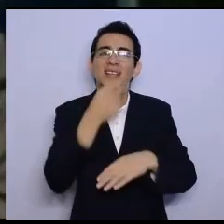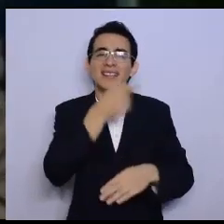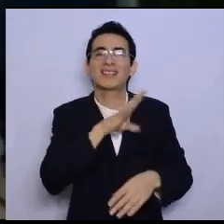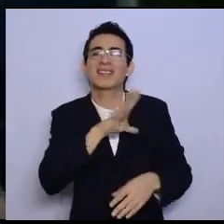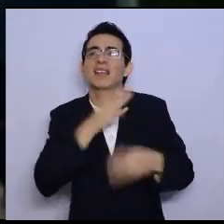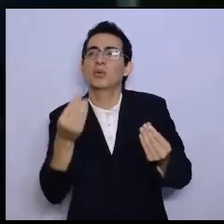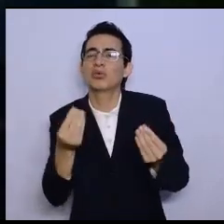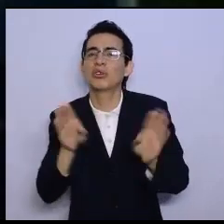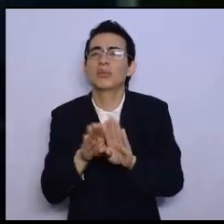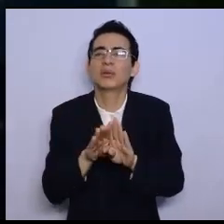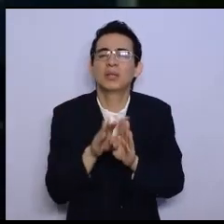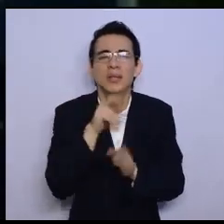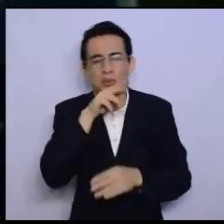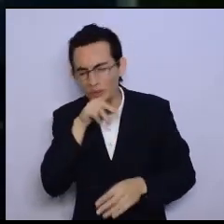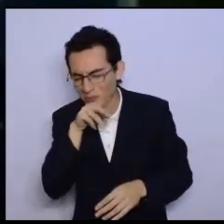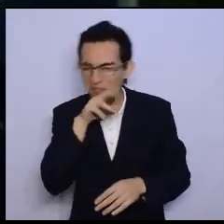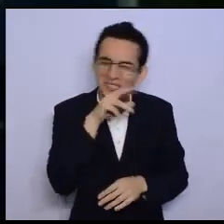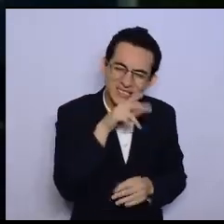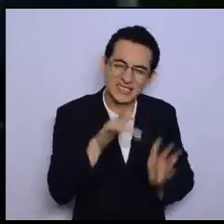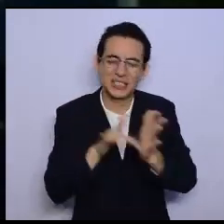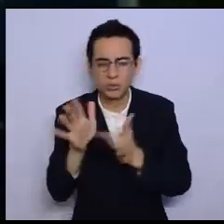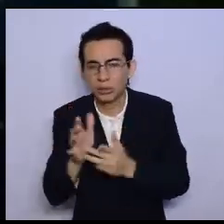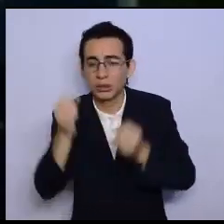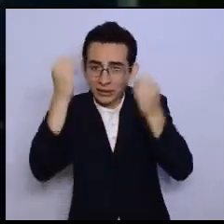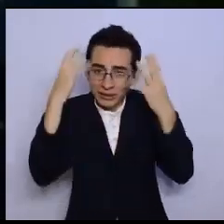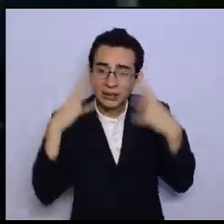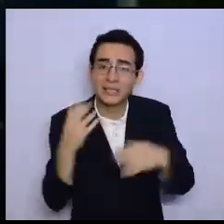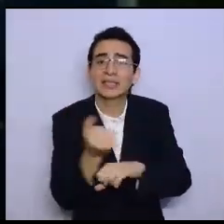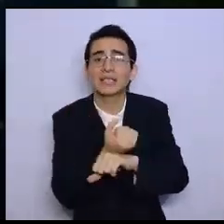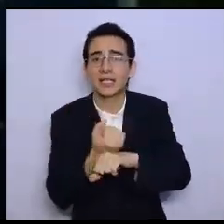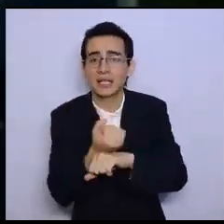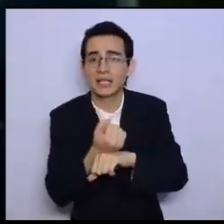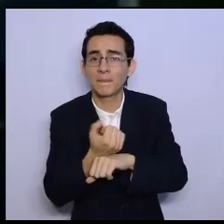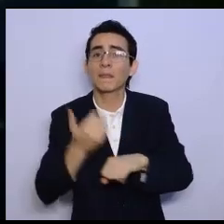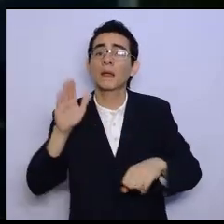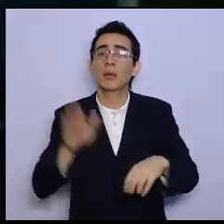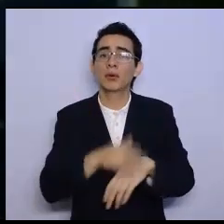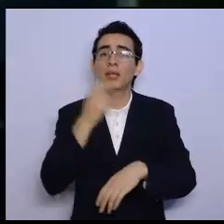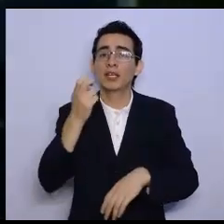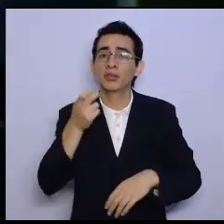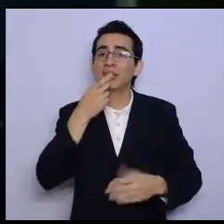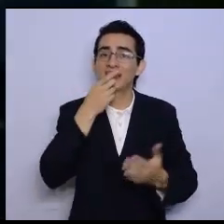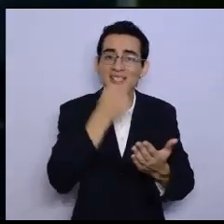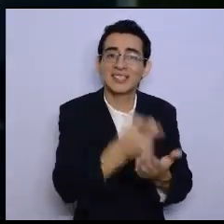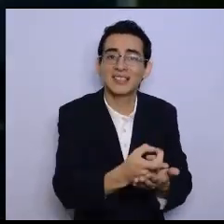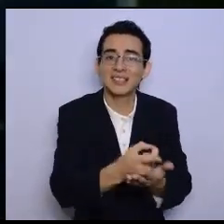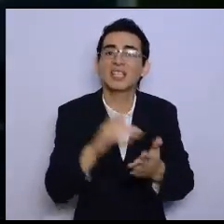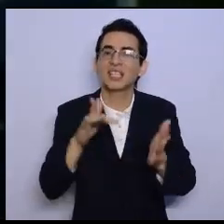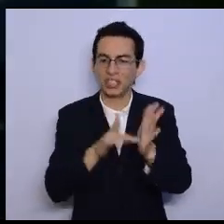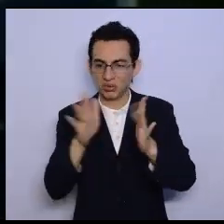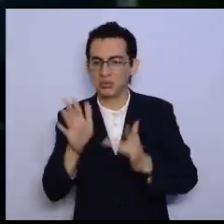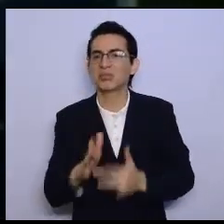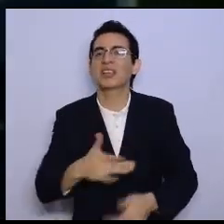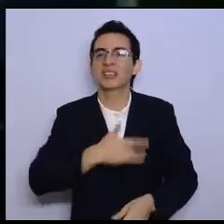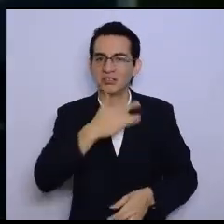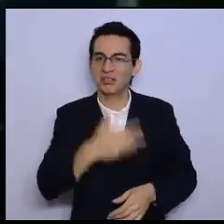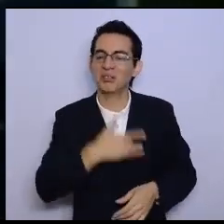Entonces Jesús, todo esto habla de que Jesús se identificó plenamente con el dolor de la